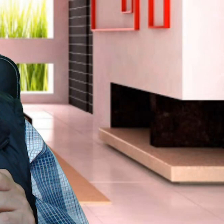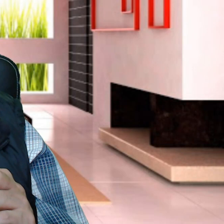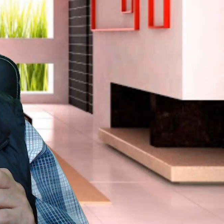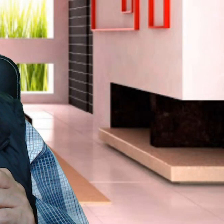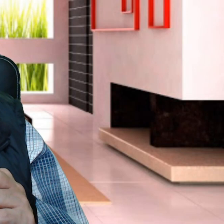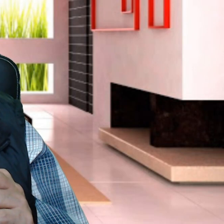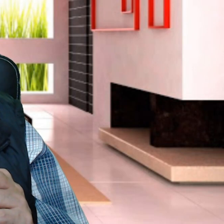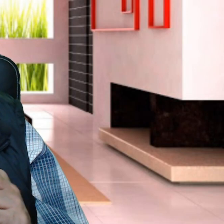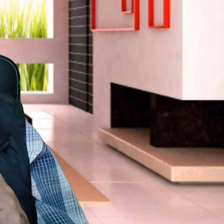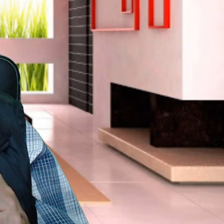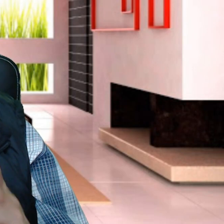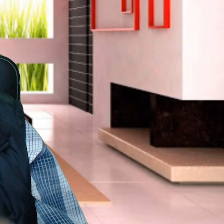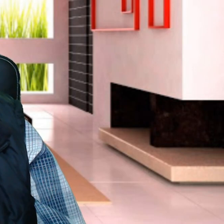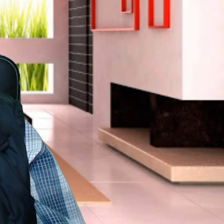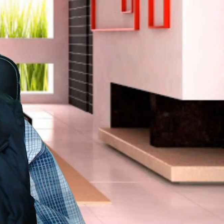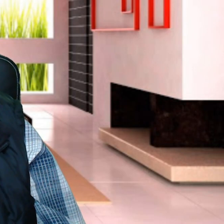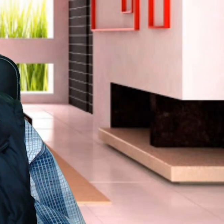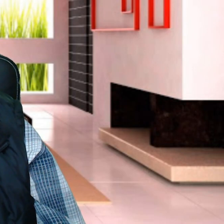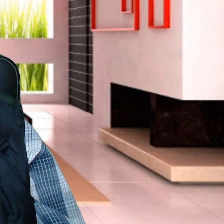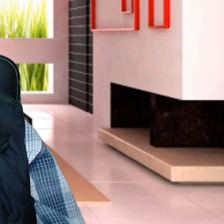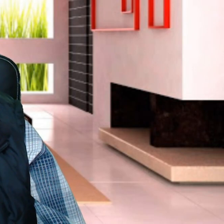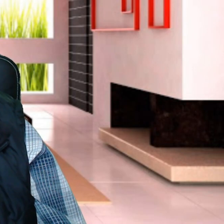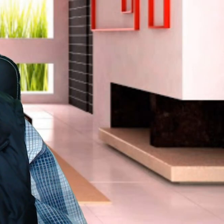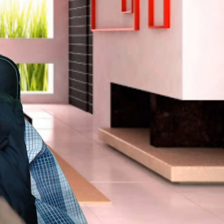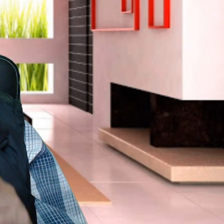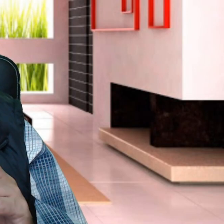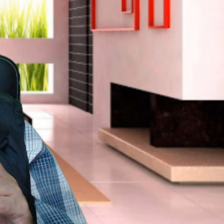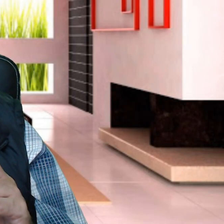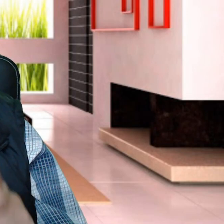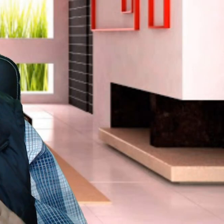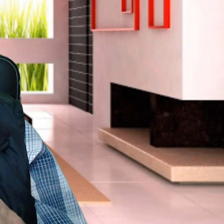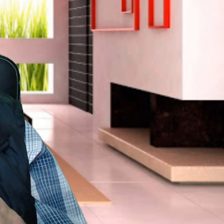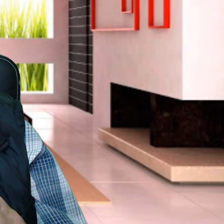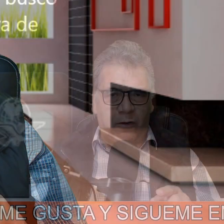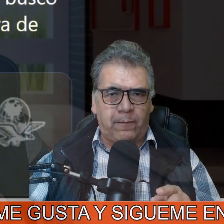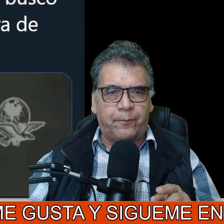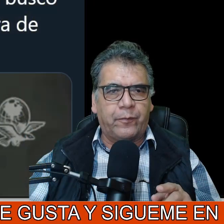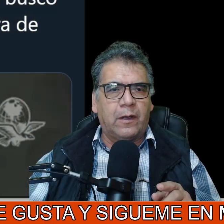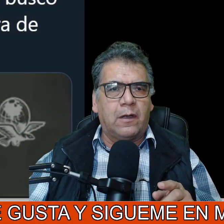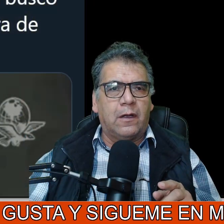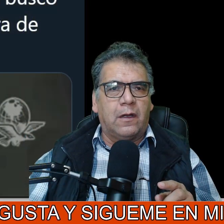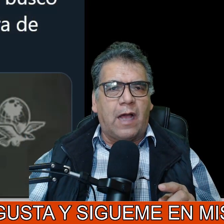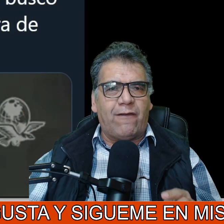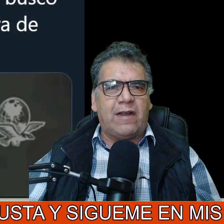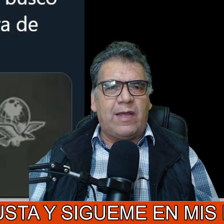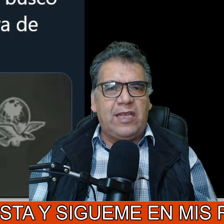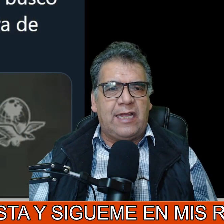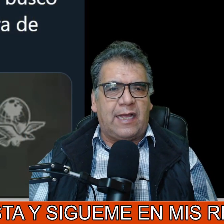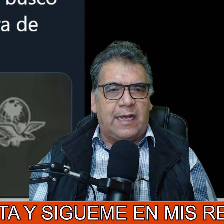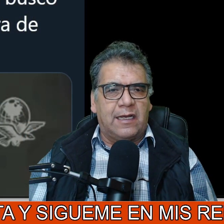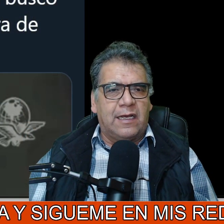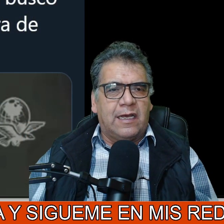Abraham Mendieta, un usuario de las redes sociales muy activo. Le contestó a Felipe Calderón, Abraham